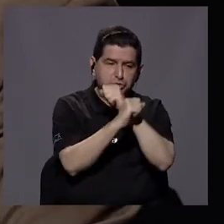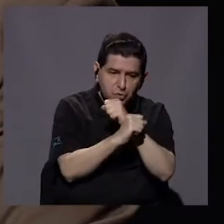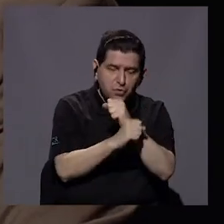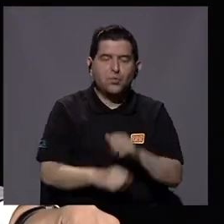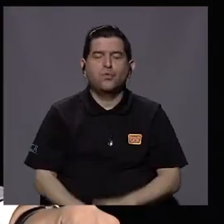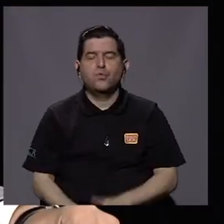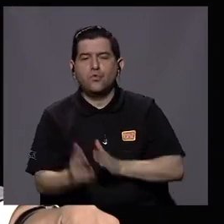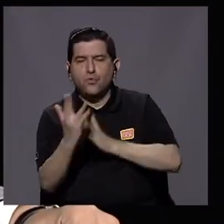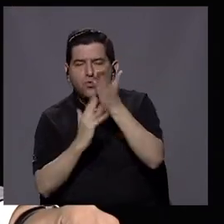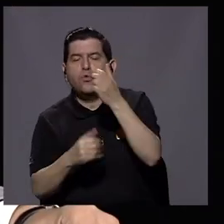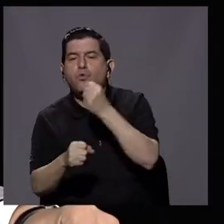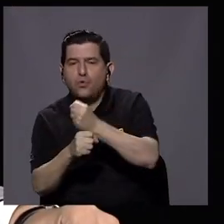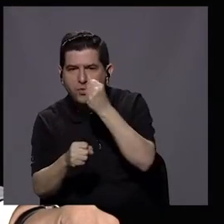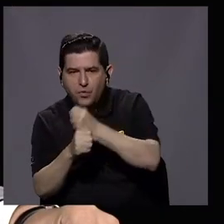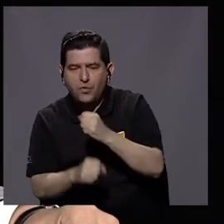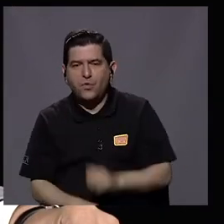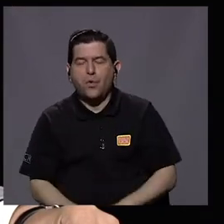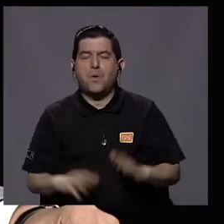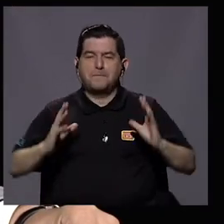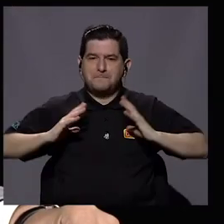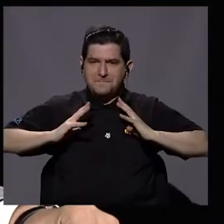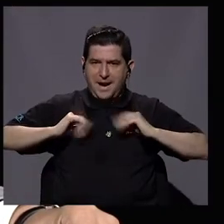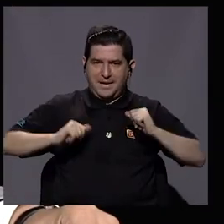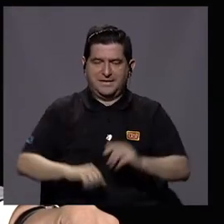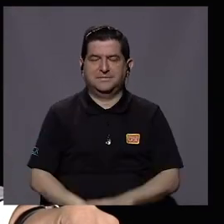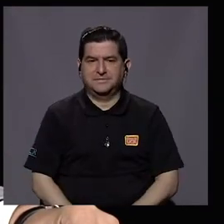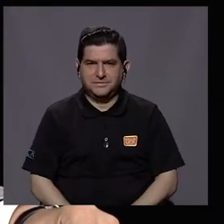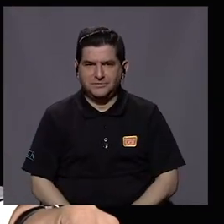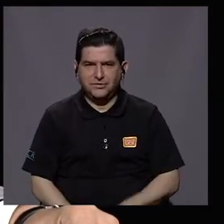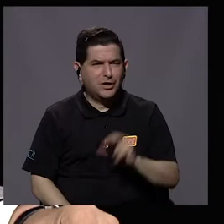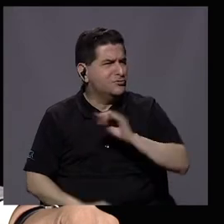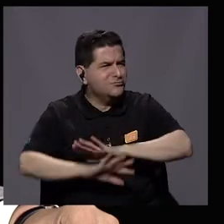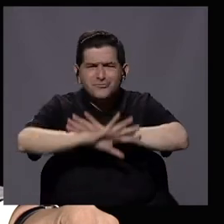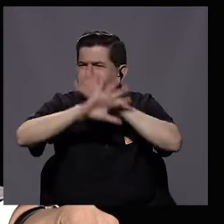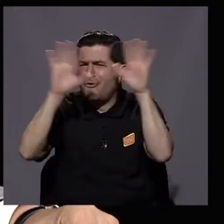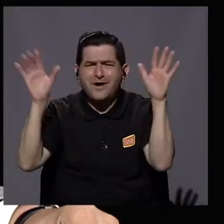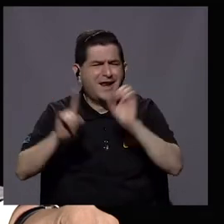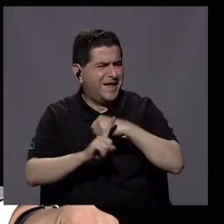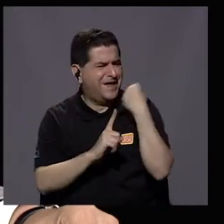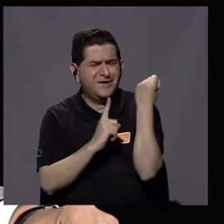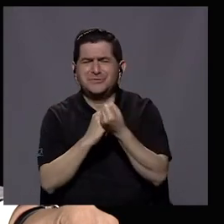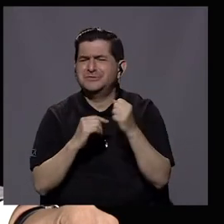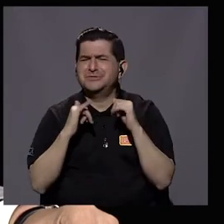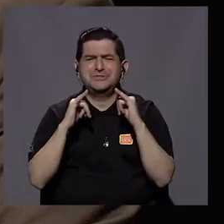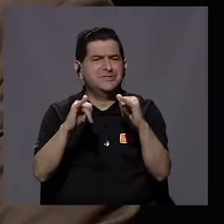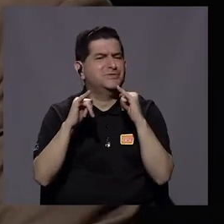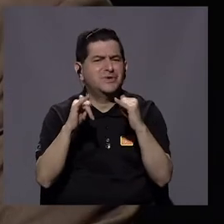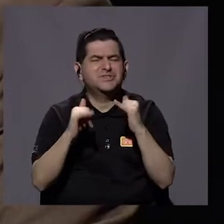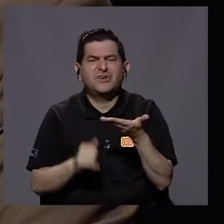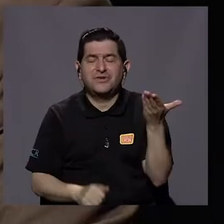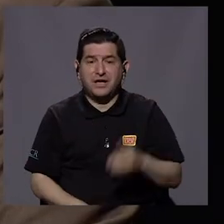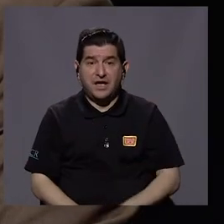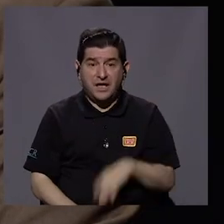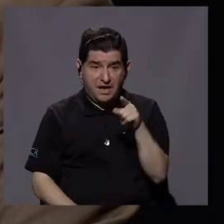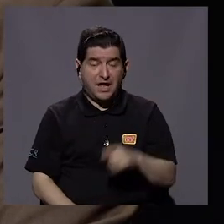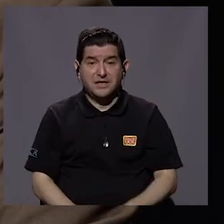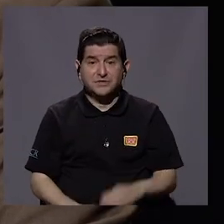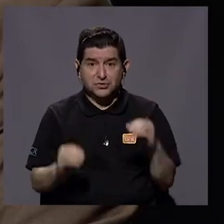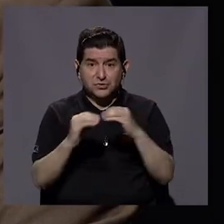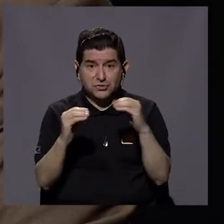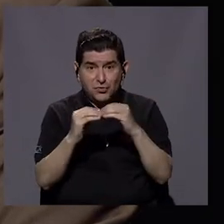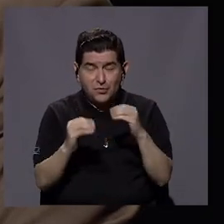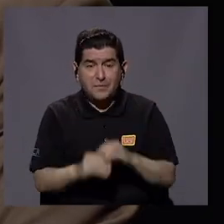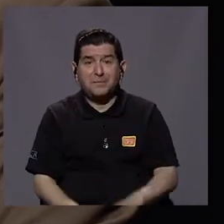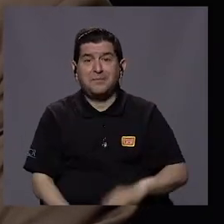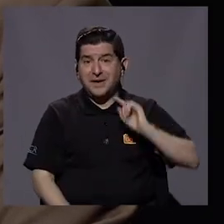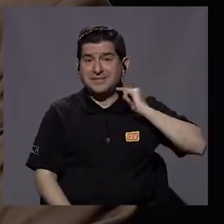Seguro, acceso al trabajo, vacaciones. No, aún no es claro eso de condiciones similares o iguales. Eso agravaría el gasto.